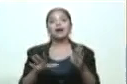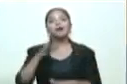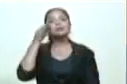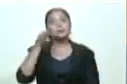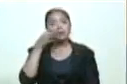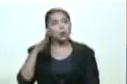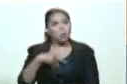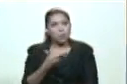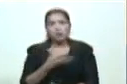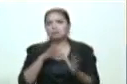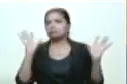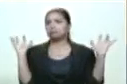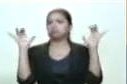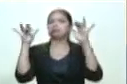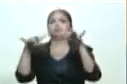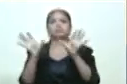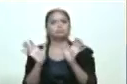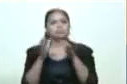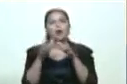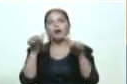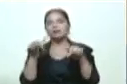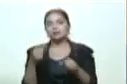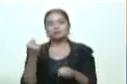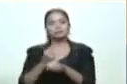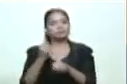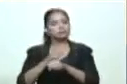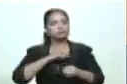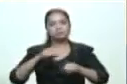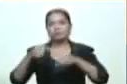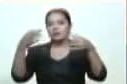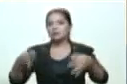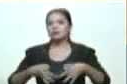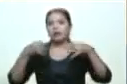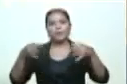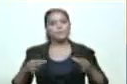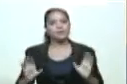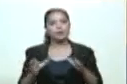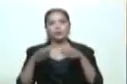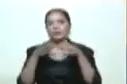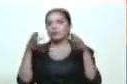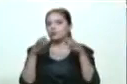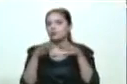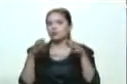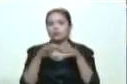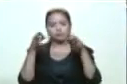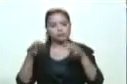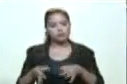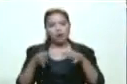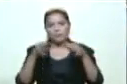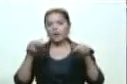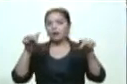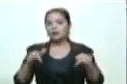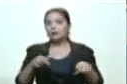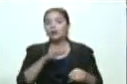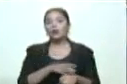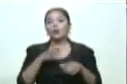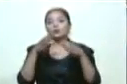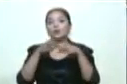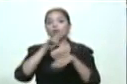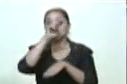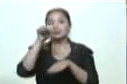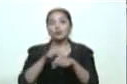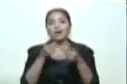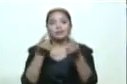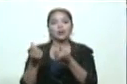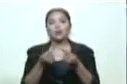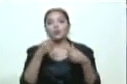sede y que sea este un cuerpo de acción permanente, de reunión permanente, parte del Consejo Nacional de